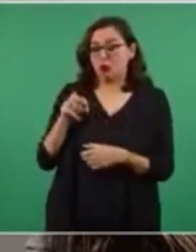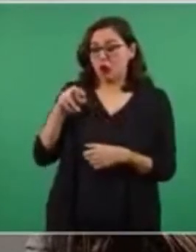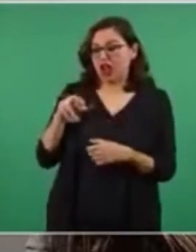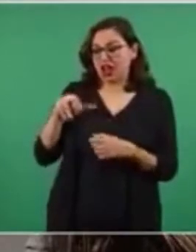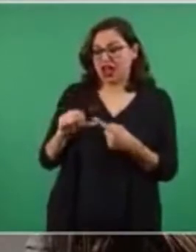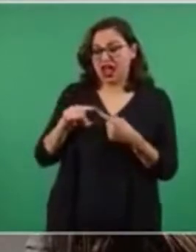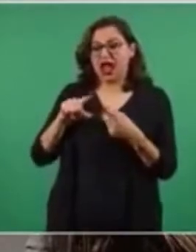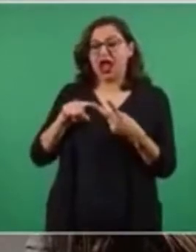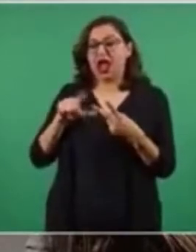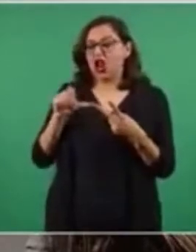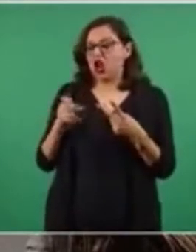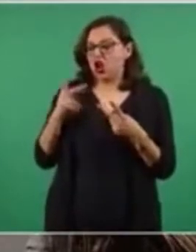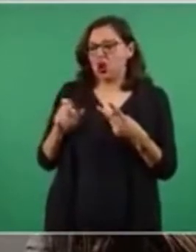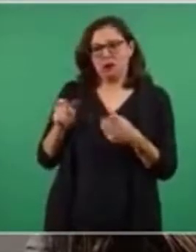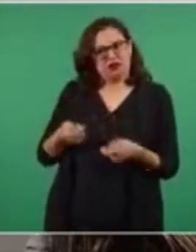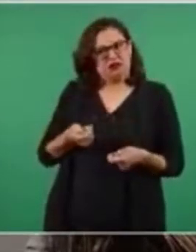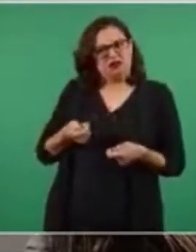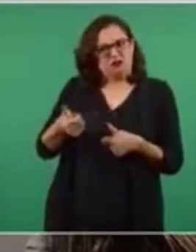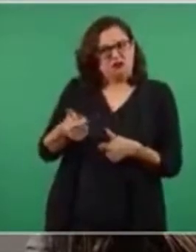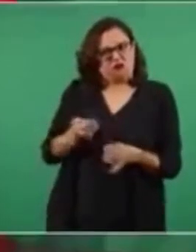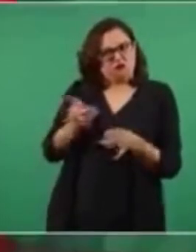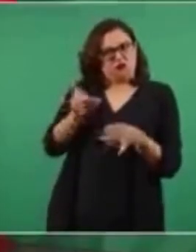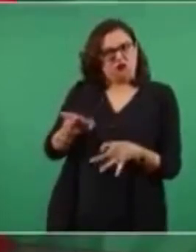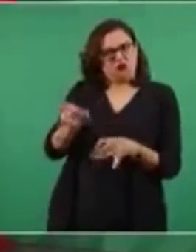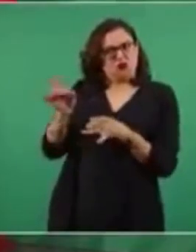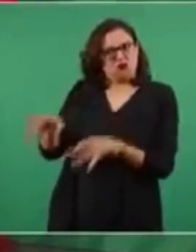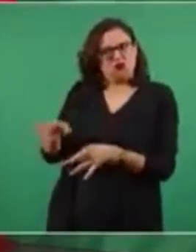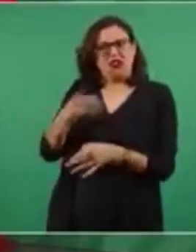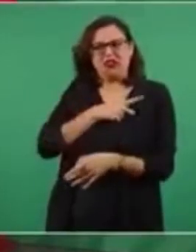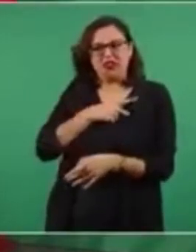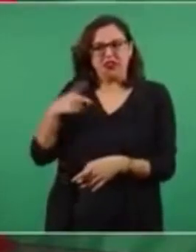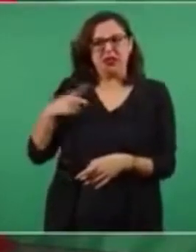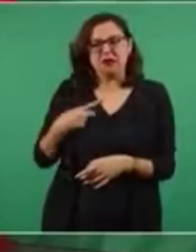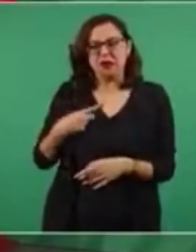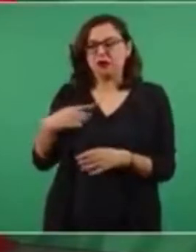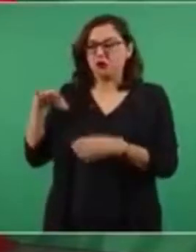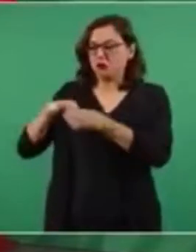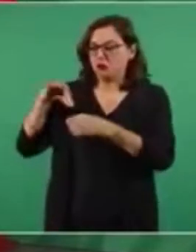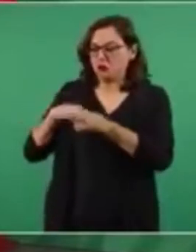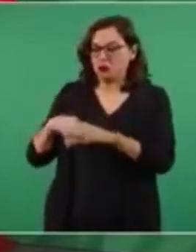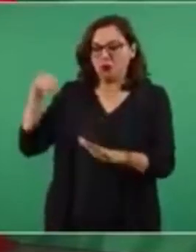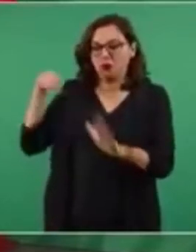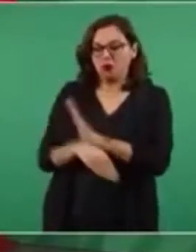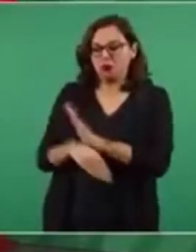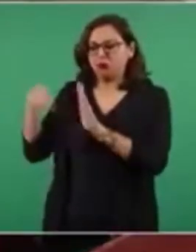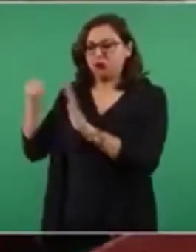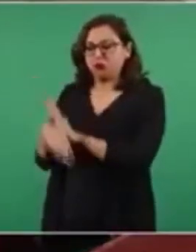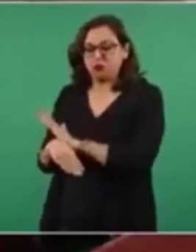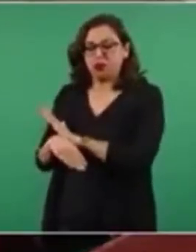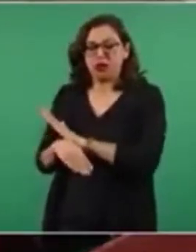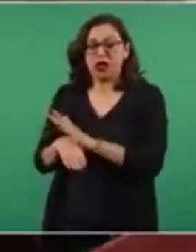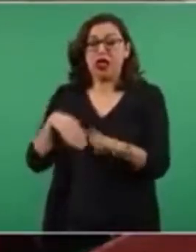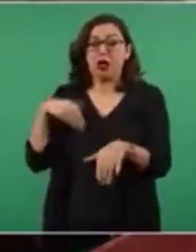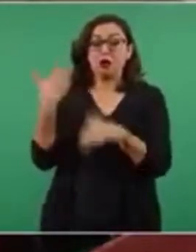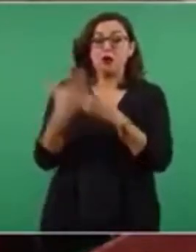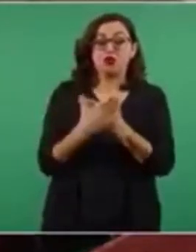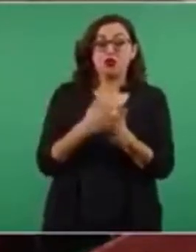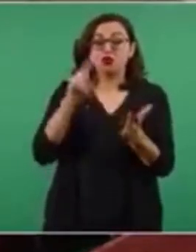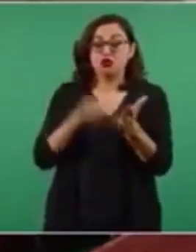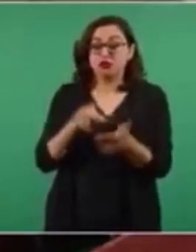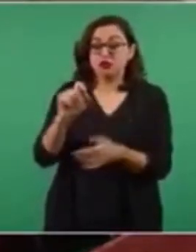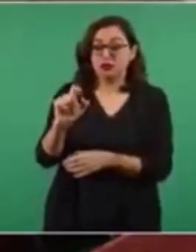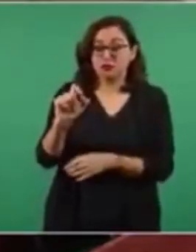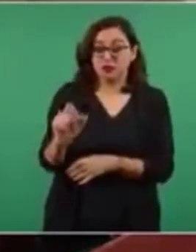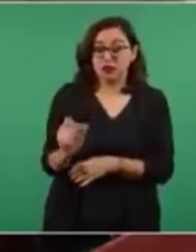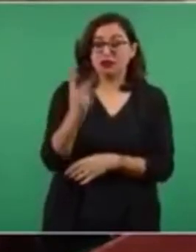derrotar a Morena y a López, y luego en el 22, muy probablemente, si perdió las elecciones del 21,